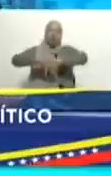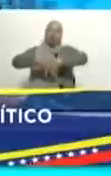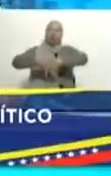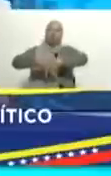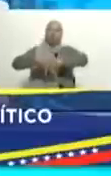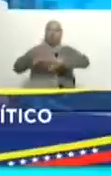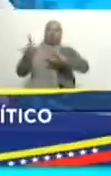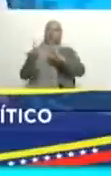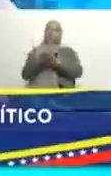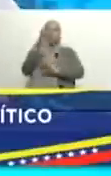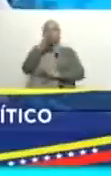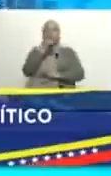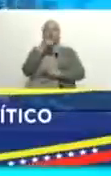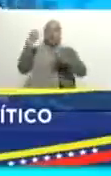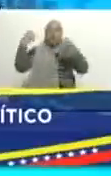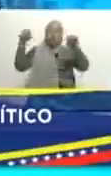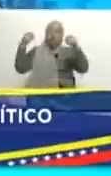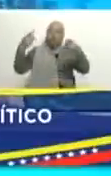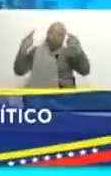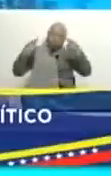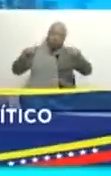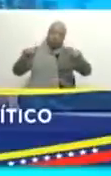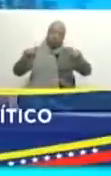e ilegales que se le han aplicado a nuestro país.